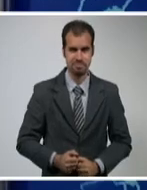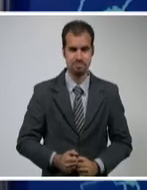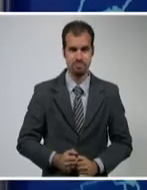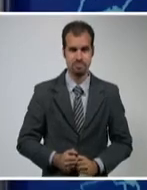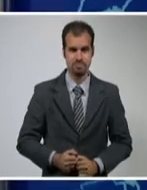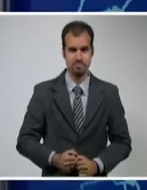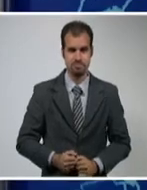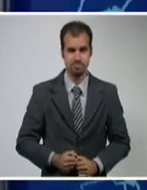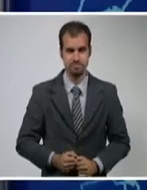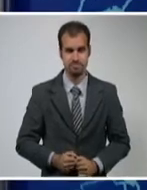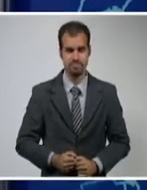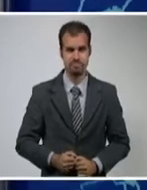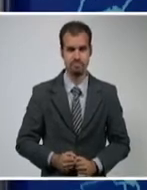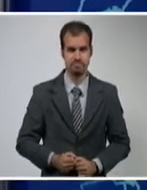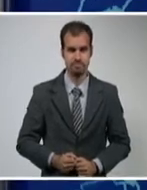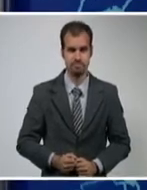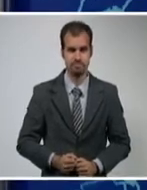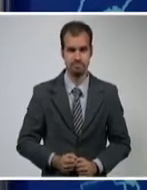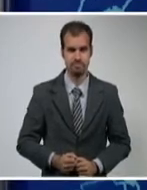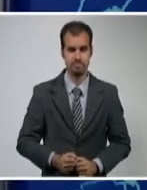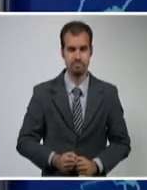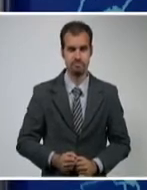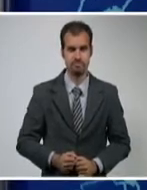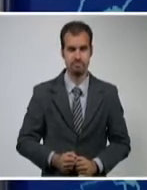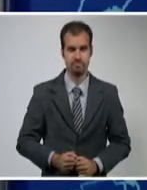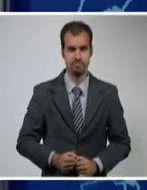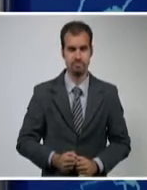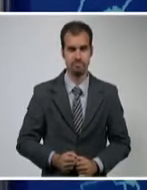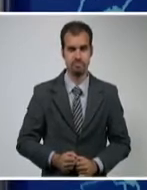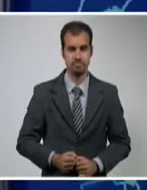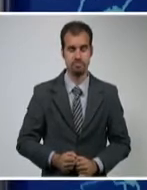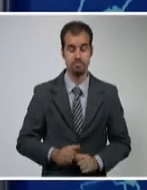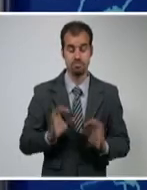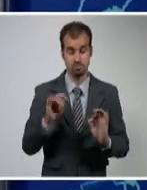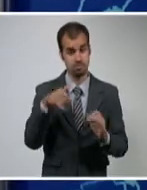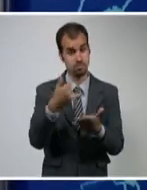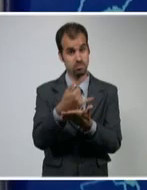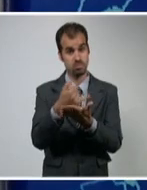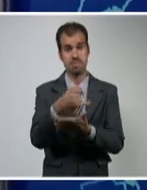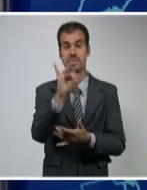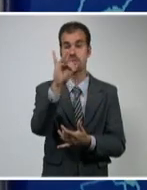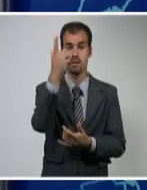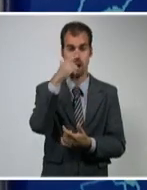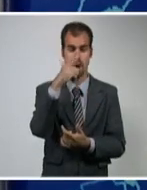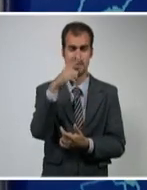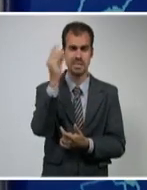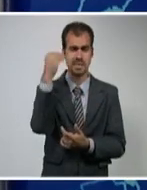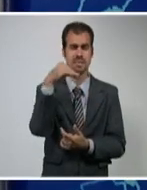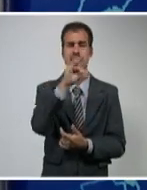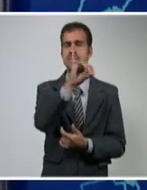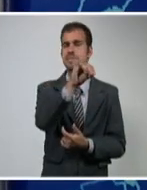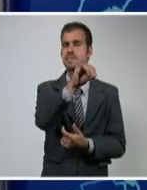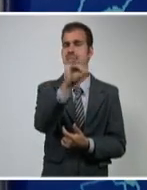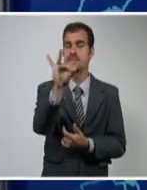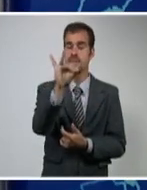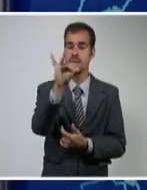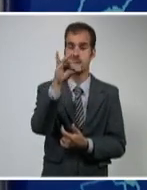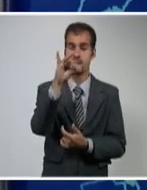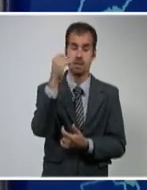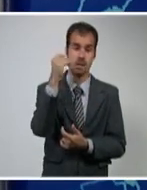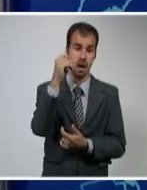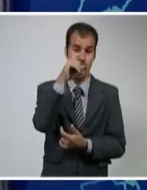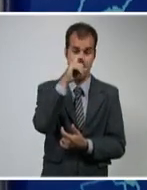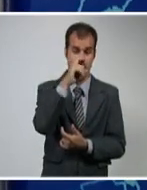también para usted doctora y este miércoles 7 de abril a los 67 años de edad falleció josé manuel pérez